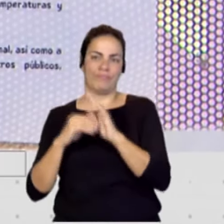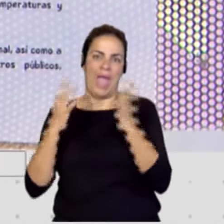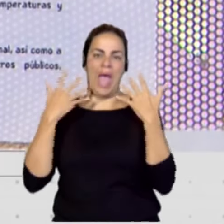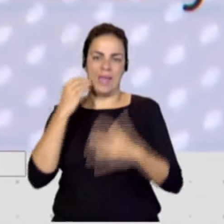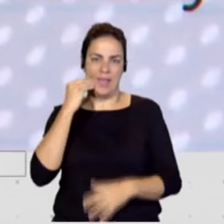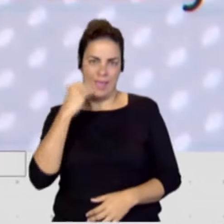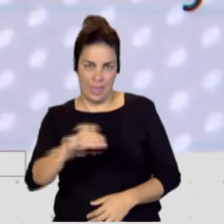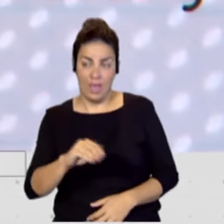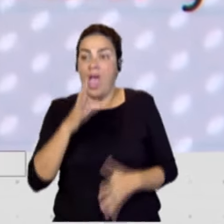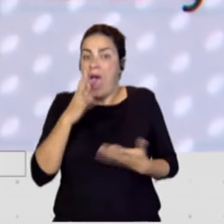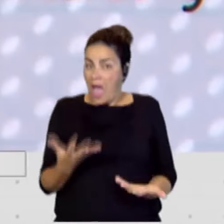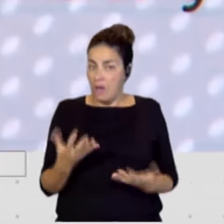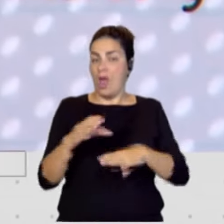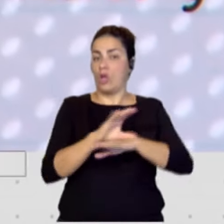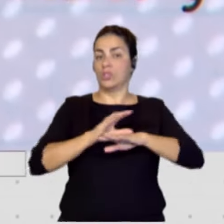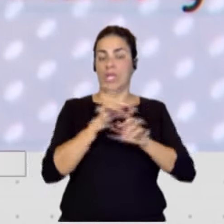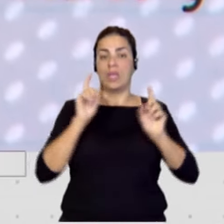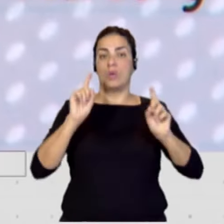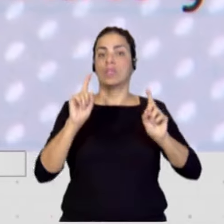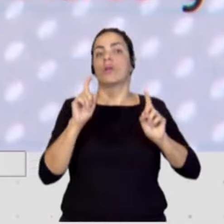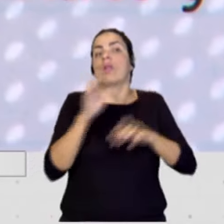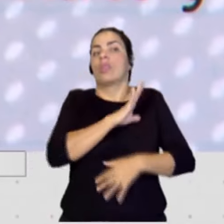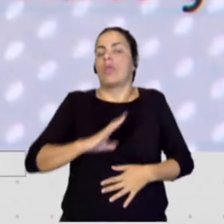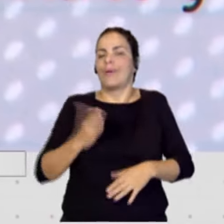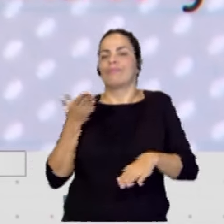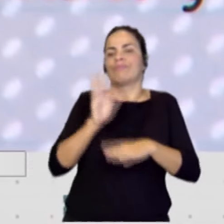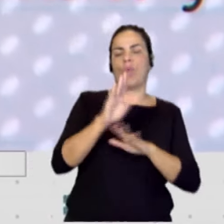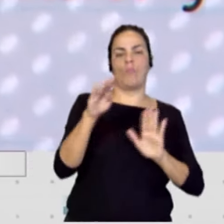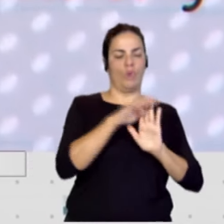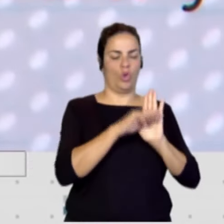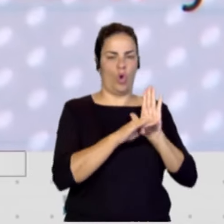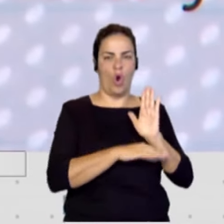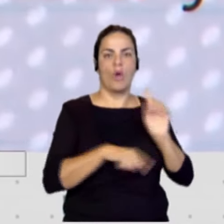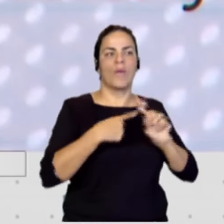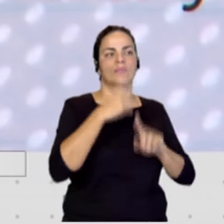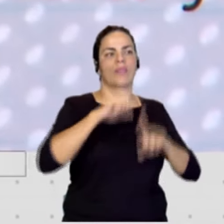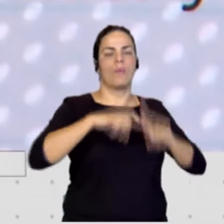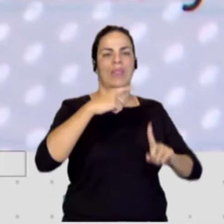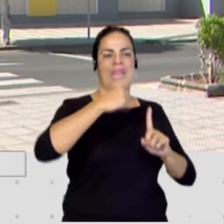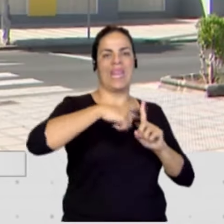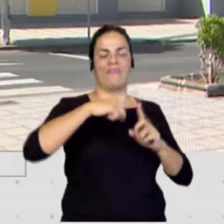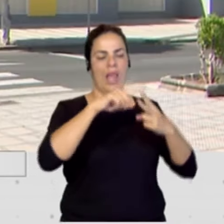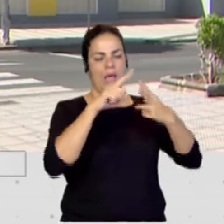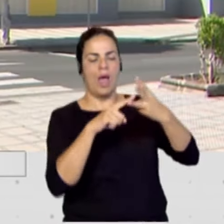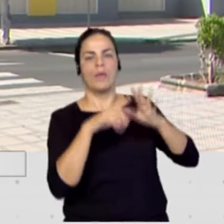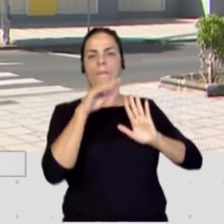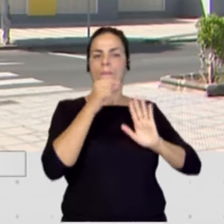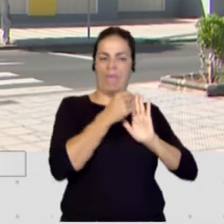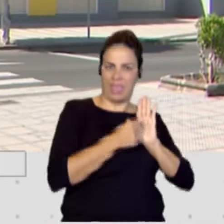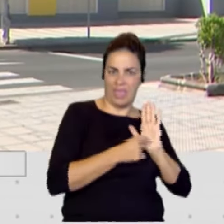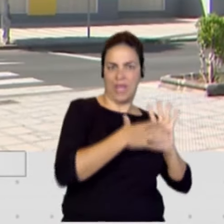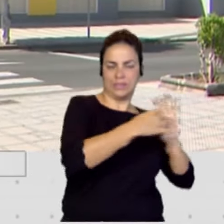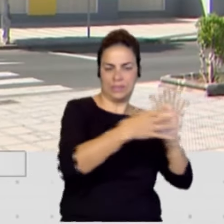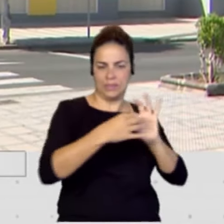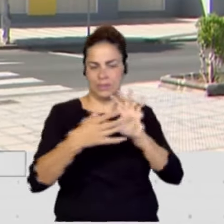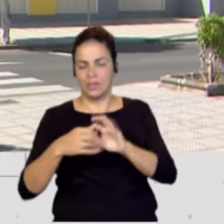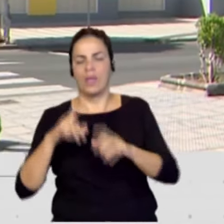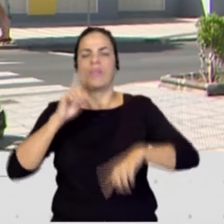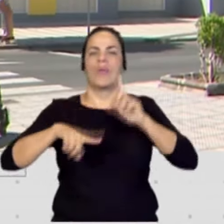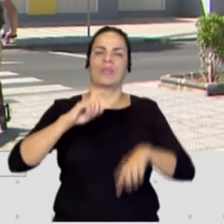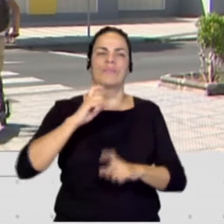consejería de Educación pues es este protocolo con medidas asociadas a los distintos niveles niveles vinculados a los colores de los avisos de la